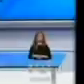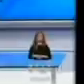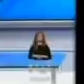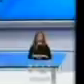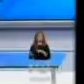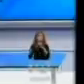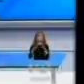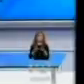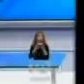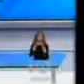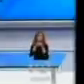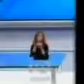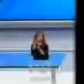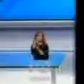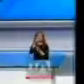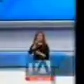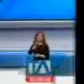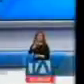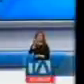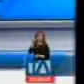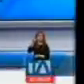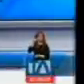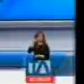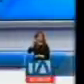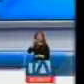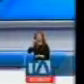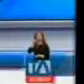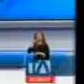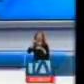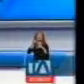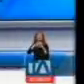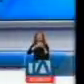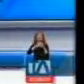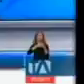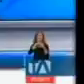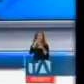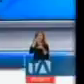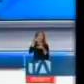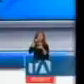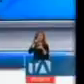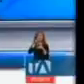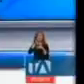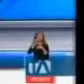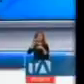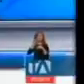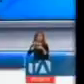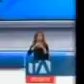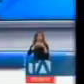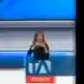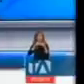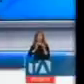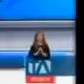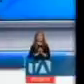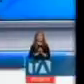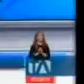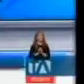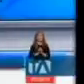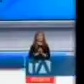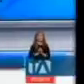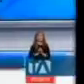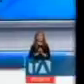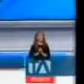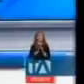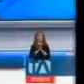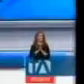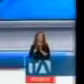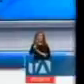Tras la entrega de los $13,500,000 por parte de Tomislav Topic, la Secretaría Anticorrupción insiste a la Fiscalía para que continúe con